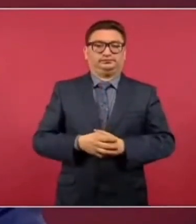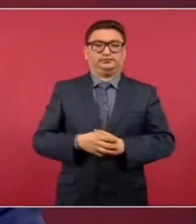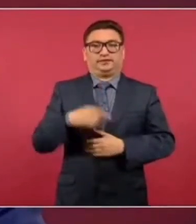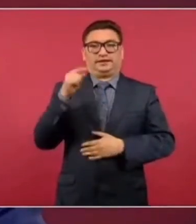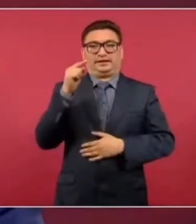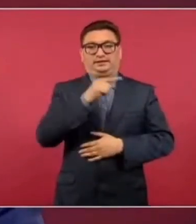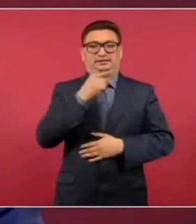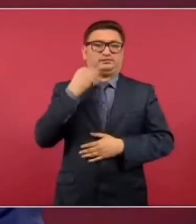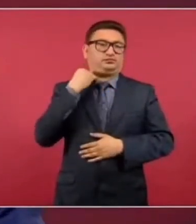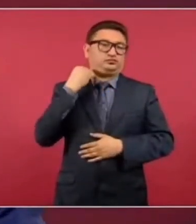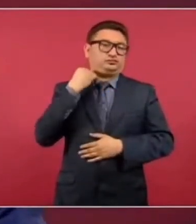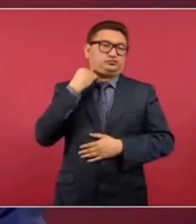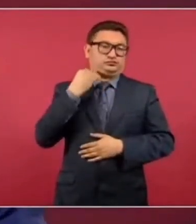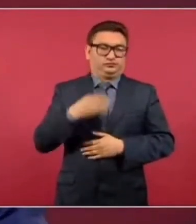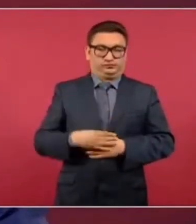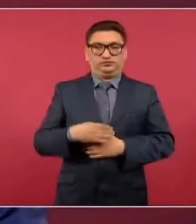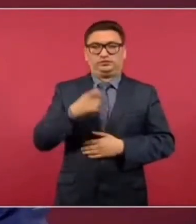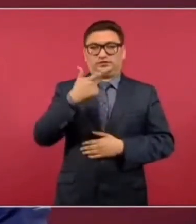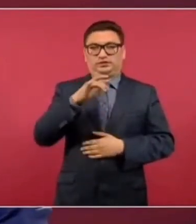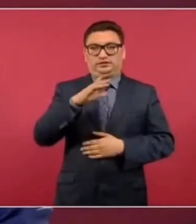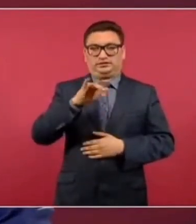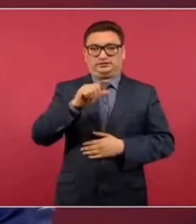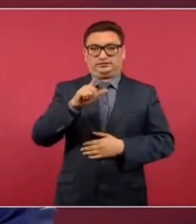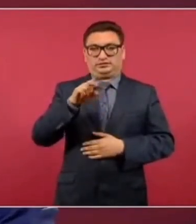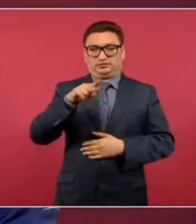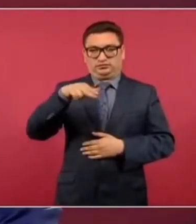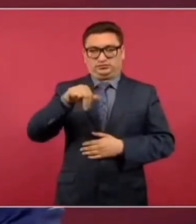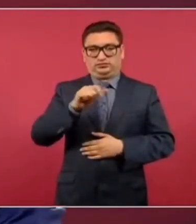al abogado de García Luna,